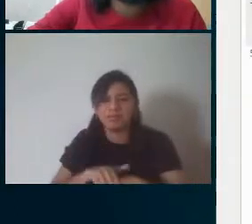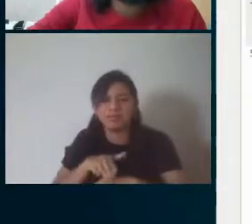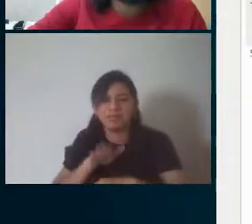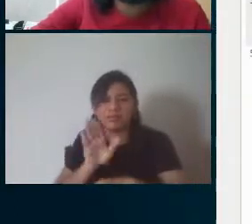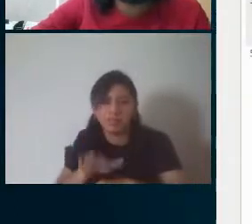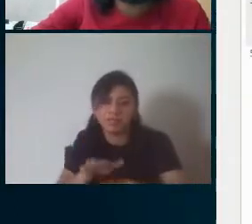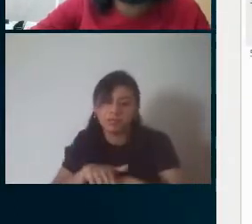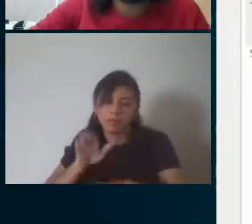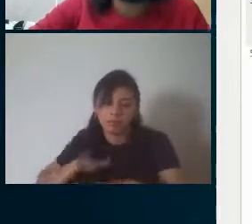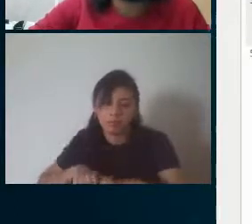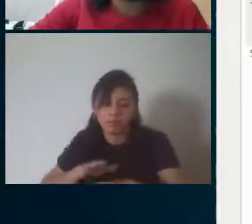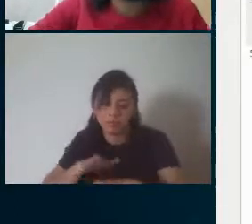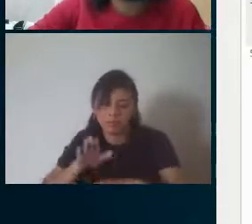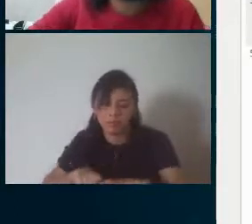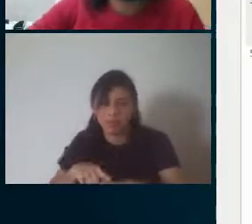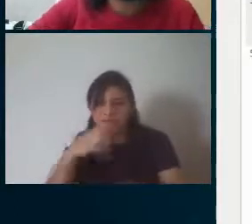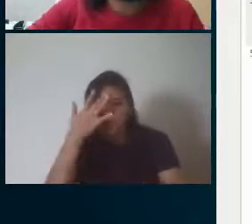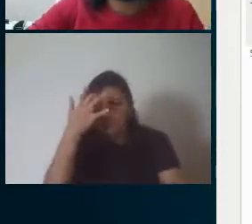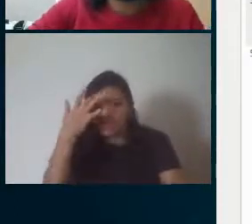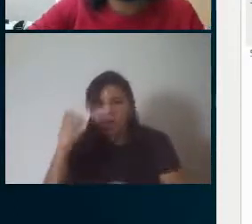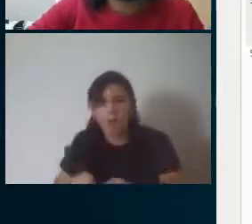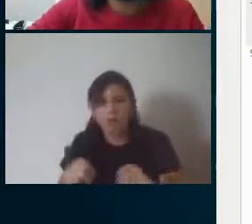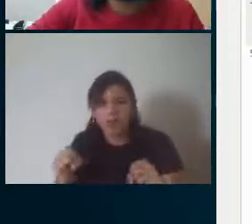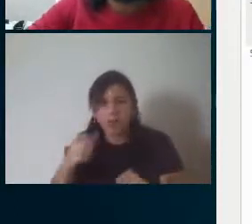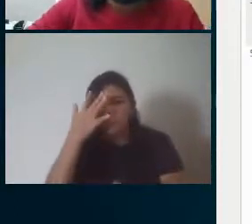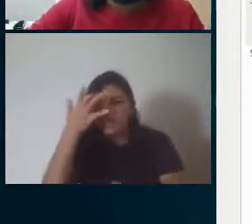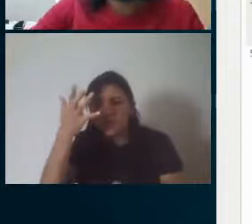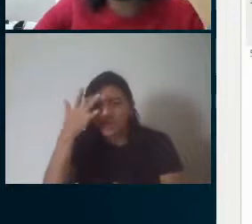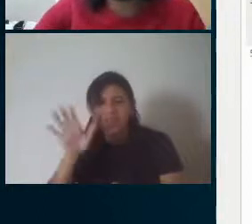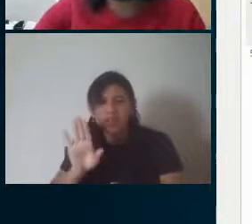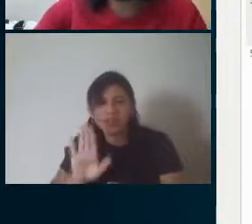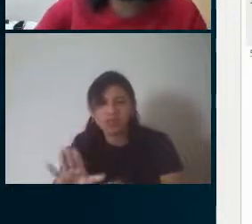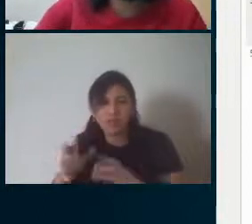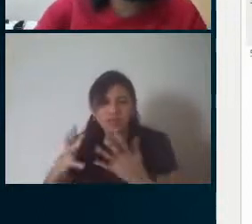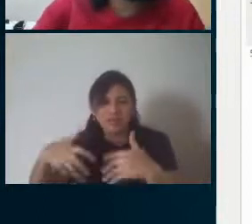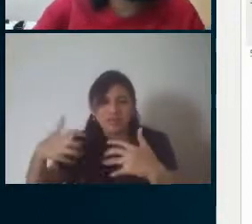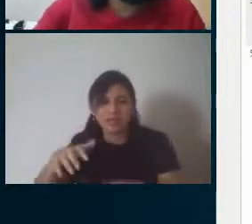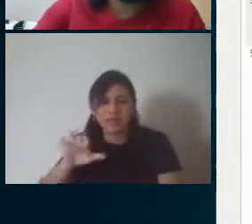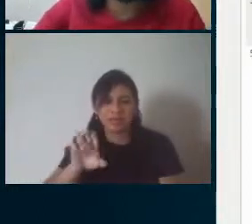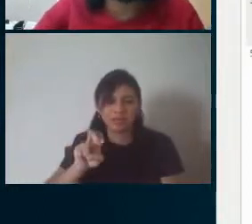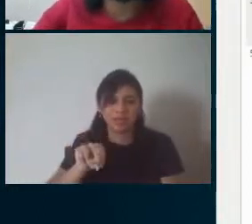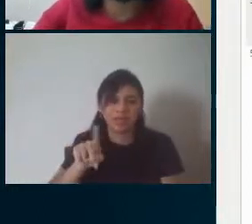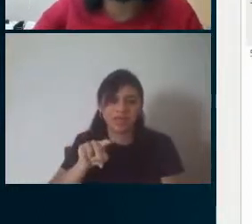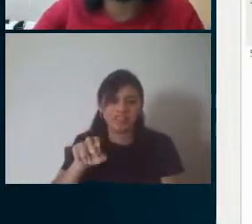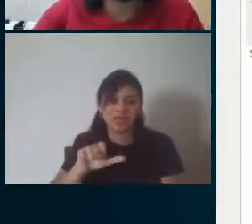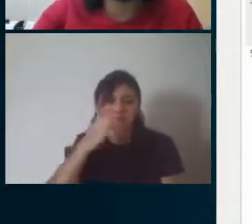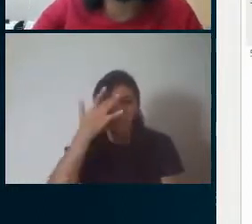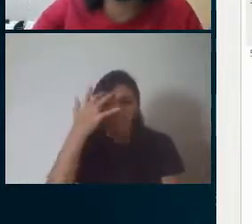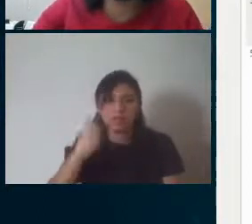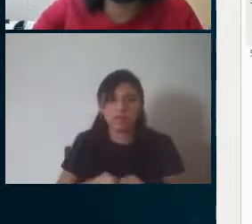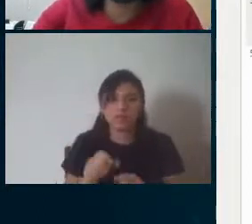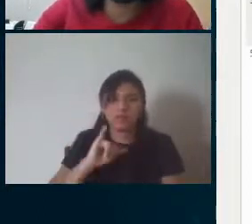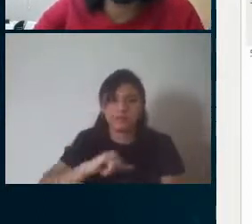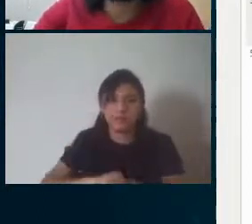y las observaciones del Centro de Control del Sistema de ENSA. Al encontrar una anomalía, el caso se